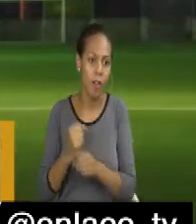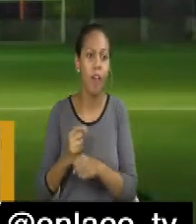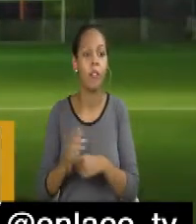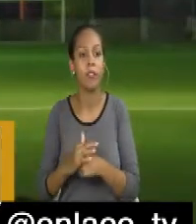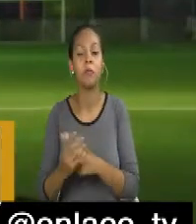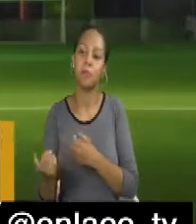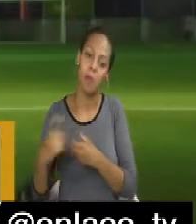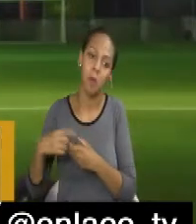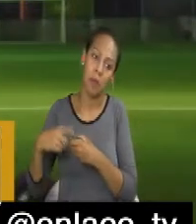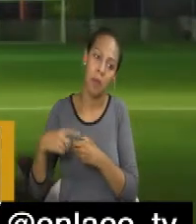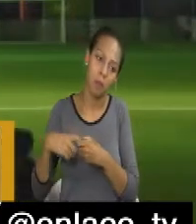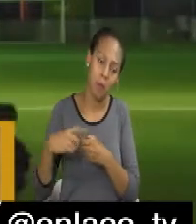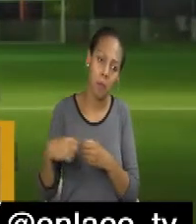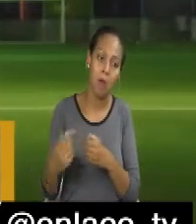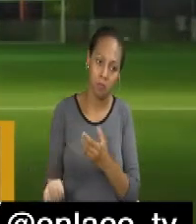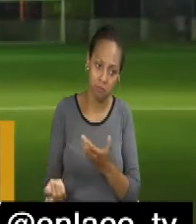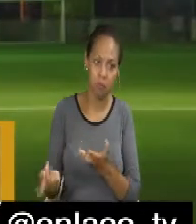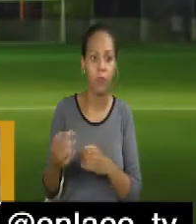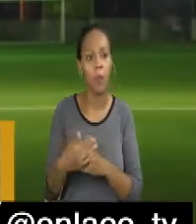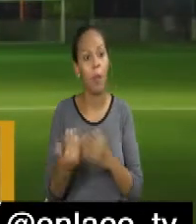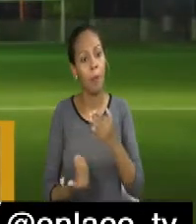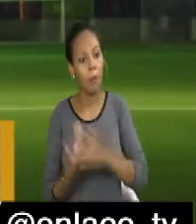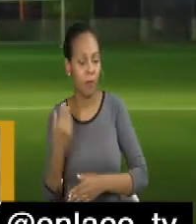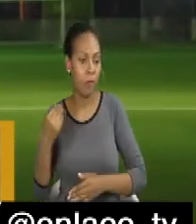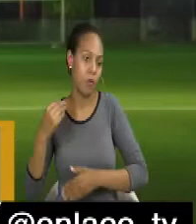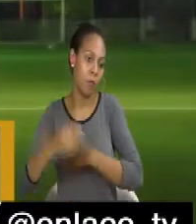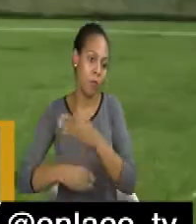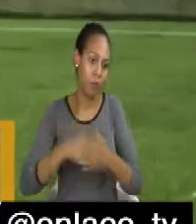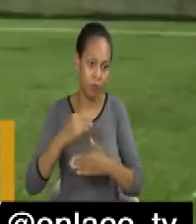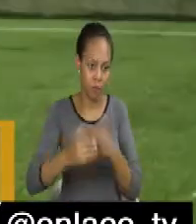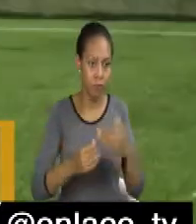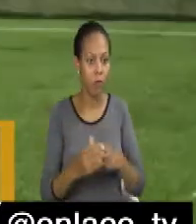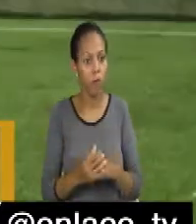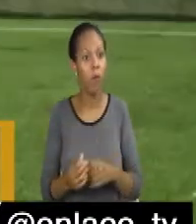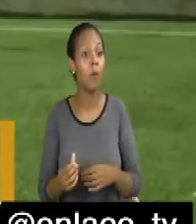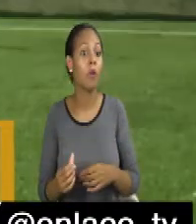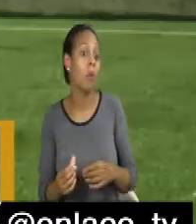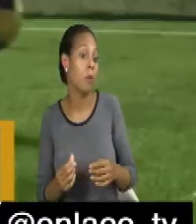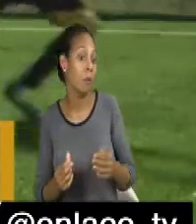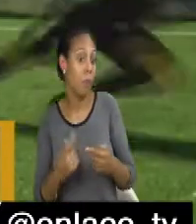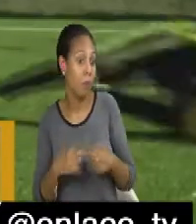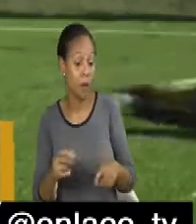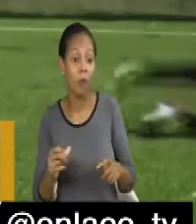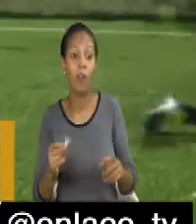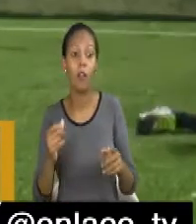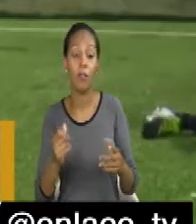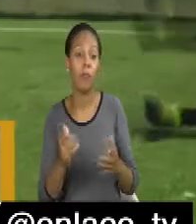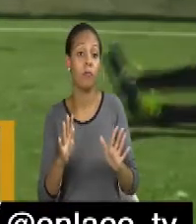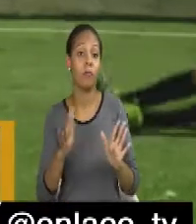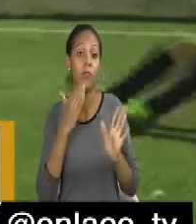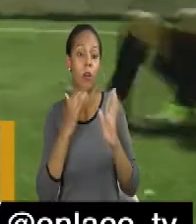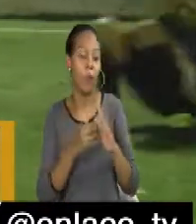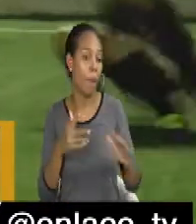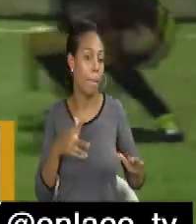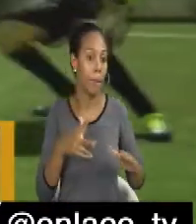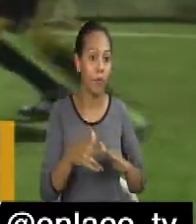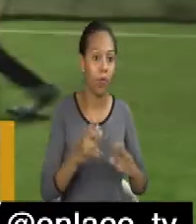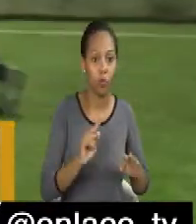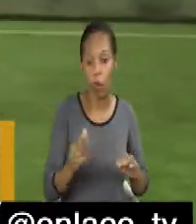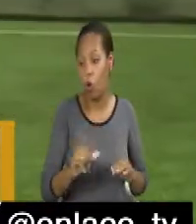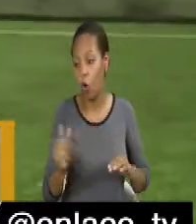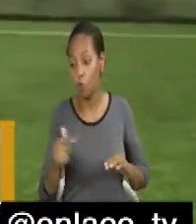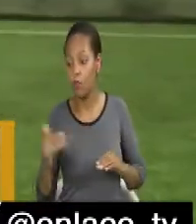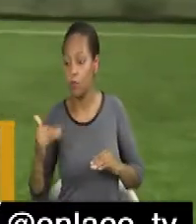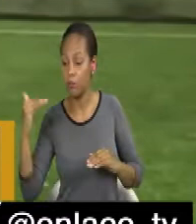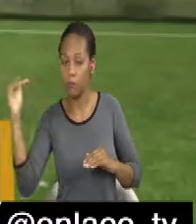arqueros, nuevos niños, entonces se inicia un proceso con estos, pero sin acabar o de pronto detener el proceso que ya se lleva con los niños más